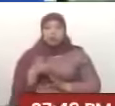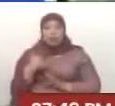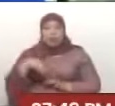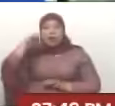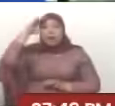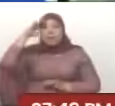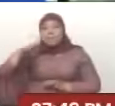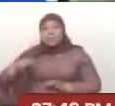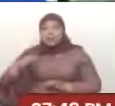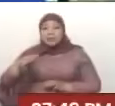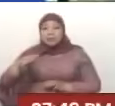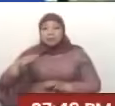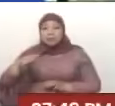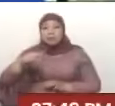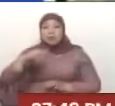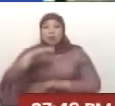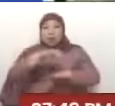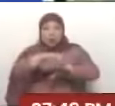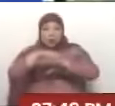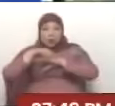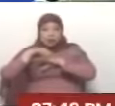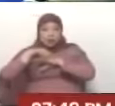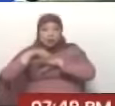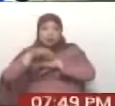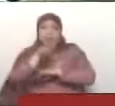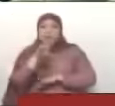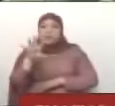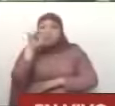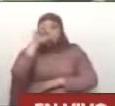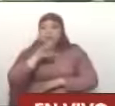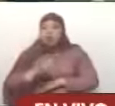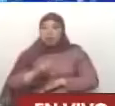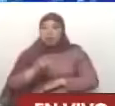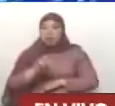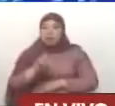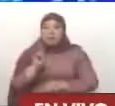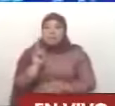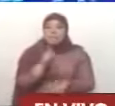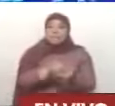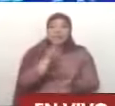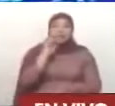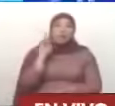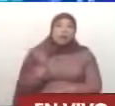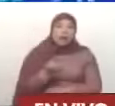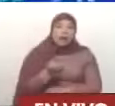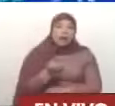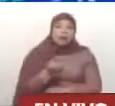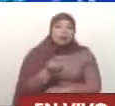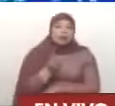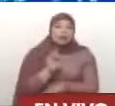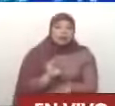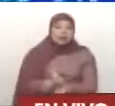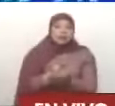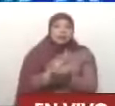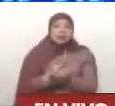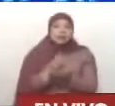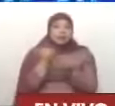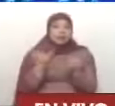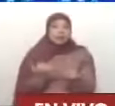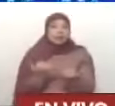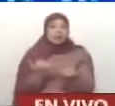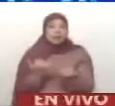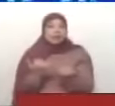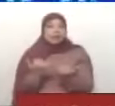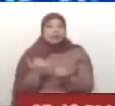que se suicida, un mercenario británico de 25 años, al regresar justamente de Ucrania. Hace unos días atrás veíamos como un soldado de la